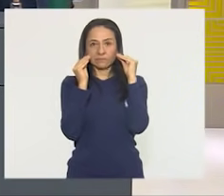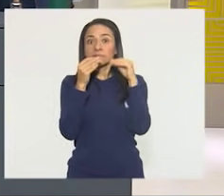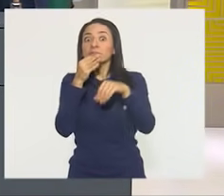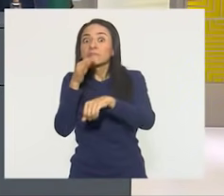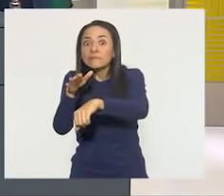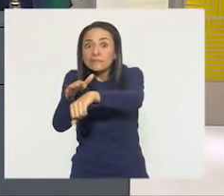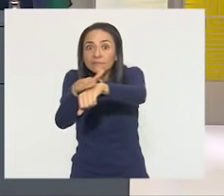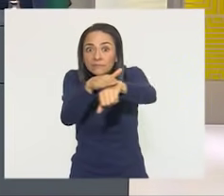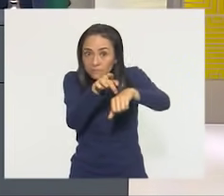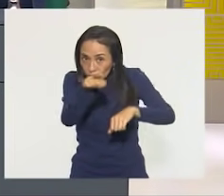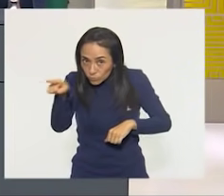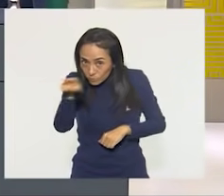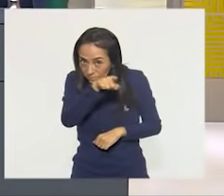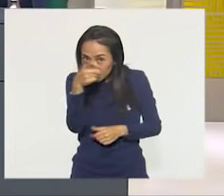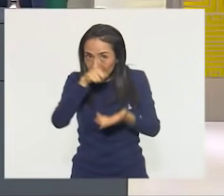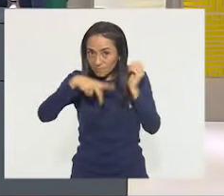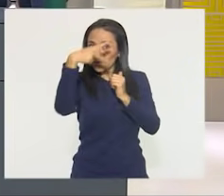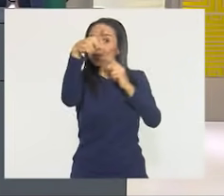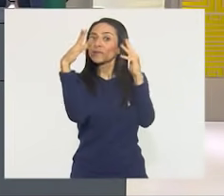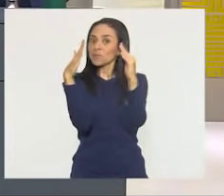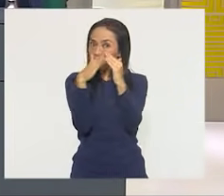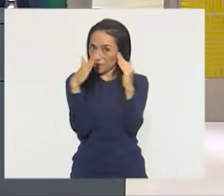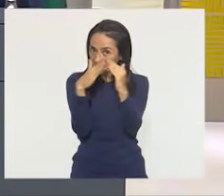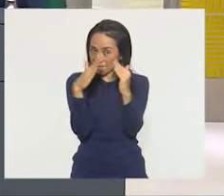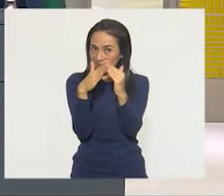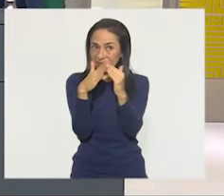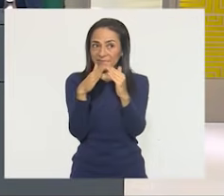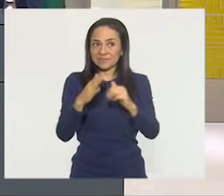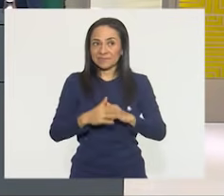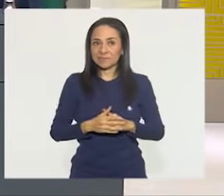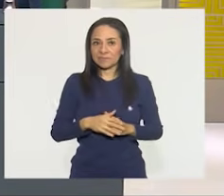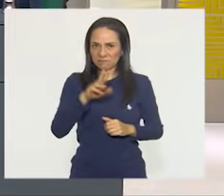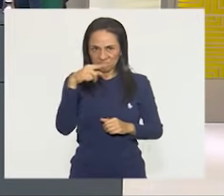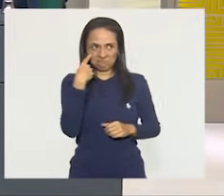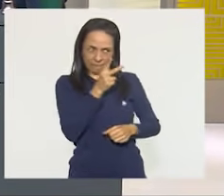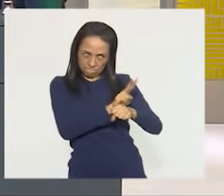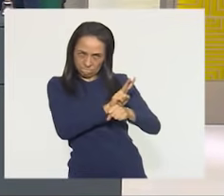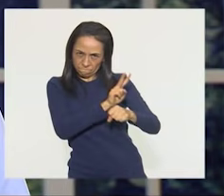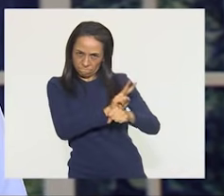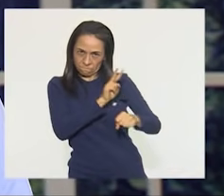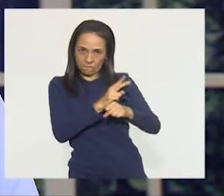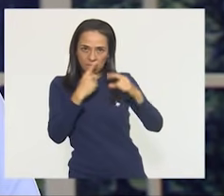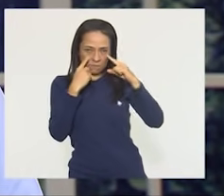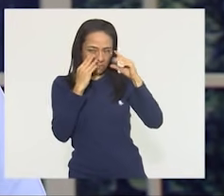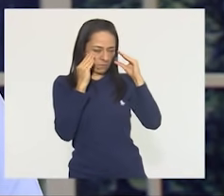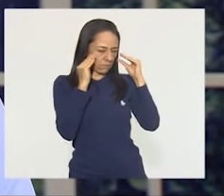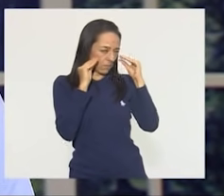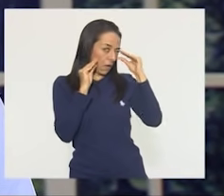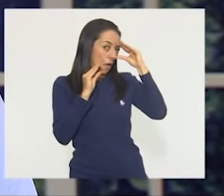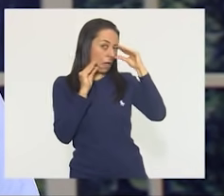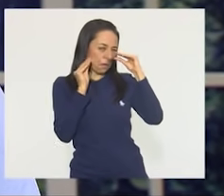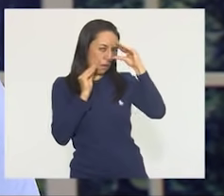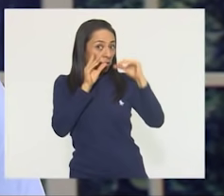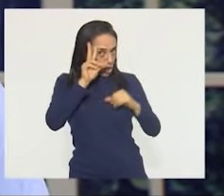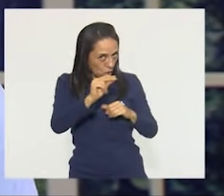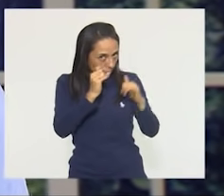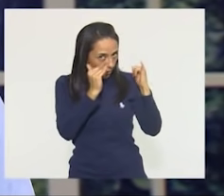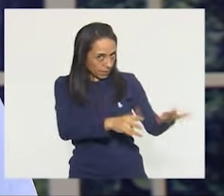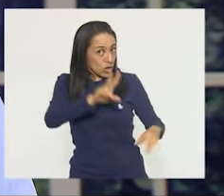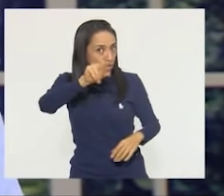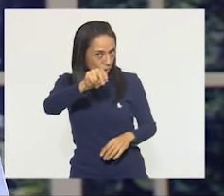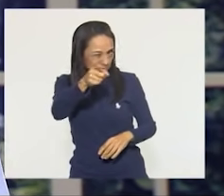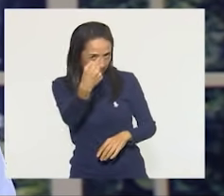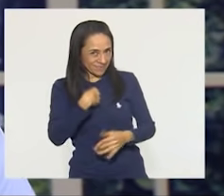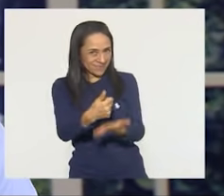Listo. Niños, ustedes que están en casa, observen que no esté abriendo los ojos y que no sea tramposito. A ver, cerramos los